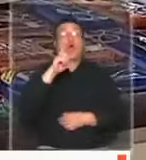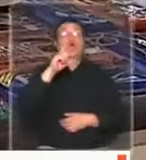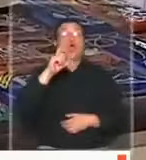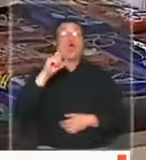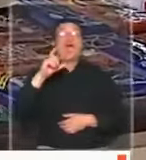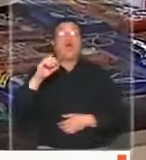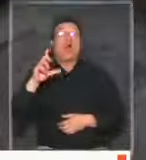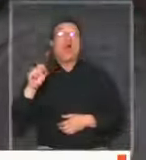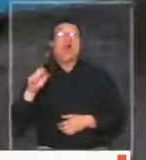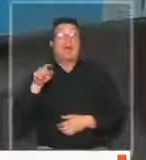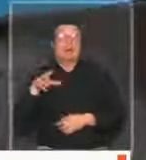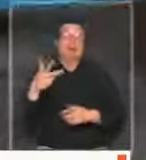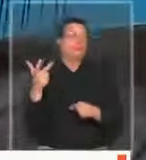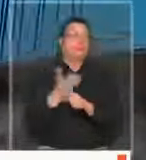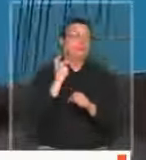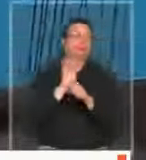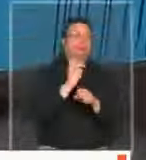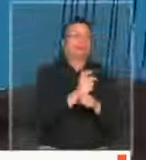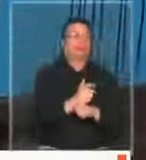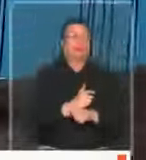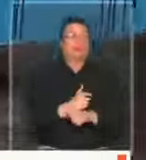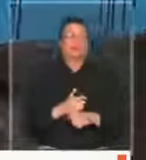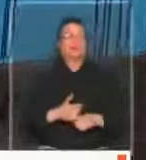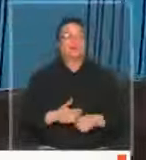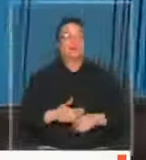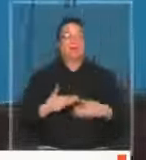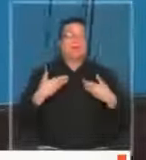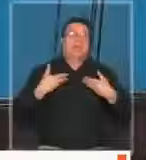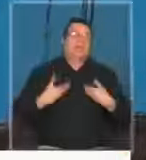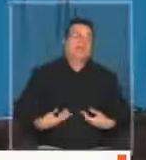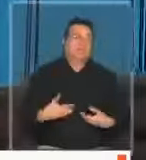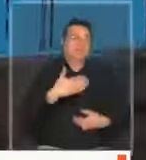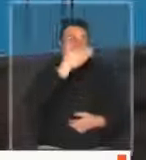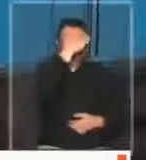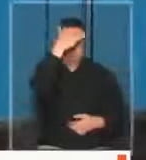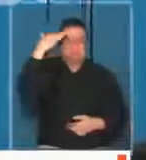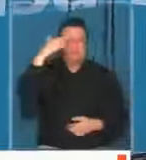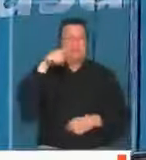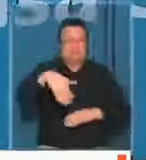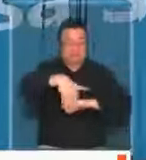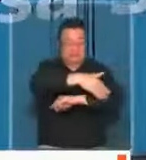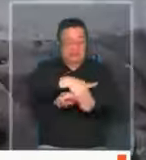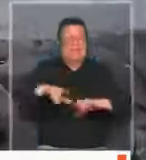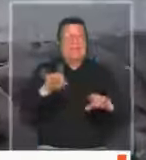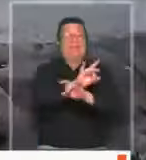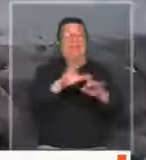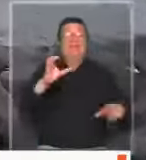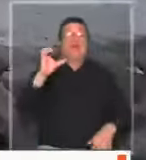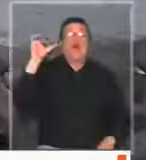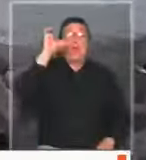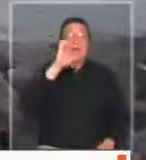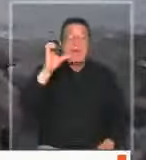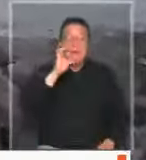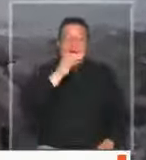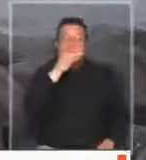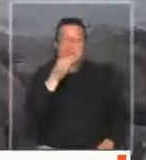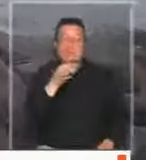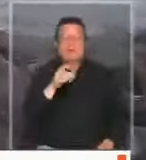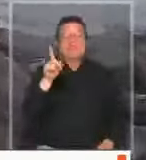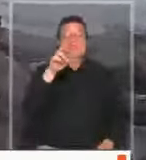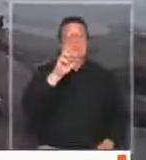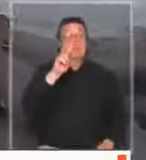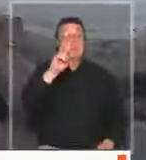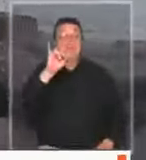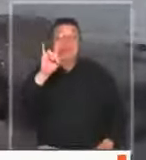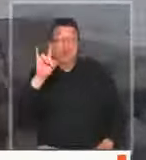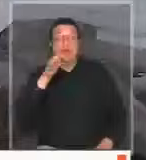robaron todas mis cosas. Es que cómo no estar cansado si se suponía que ese tramo estaría listo en enero. Según explicó el Servio, la entrega fue